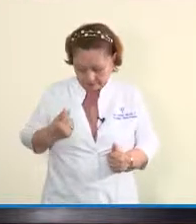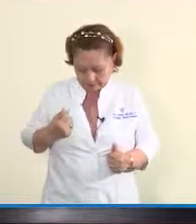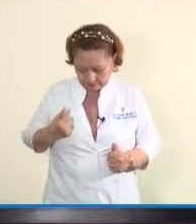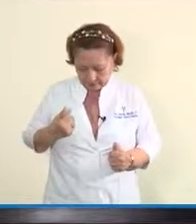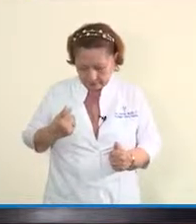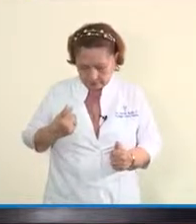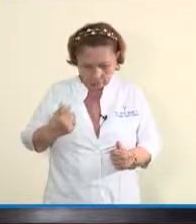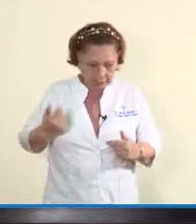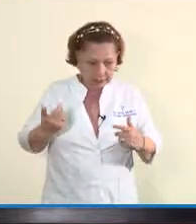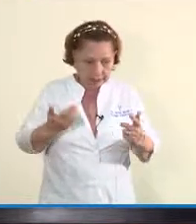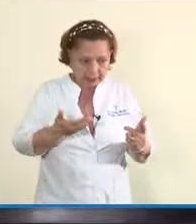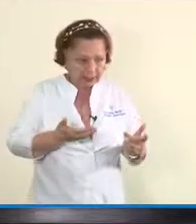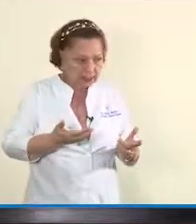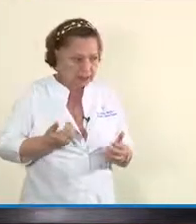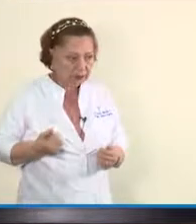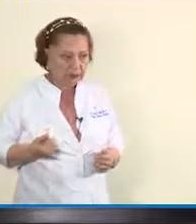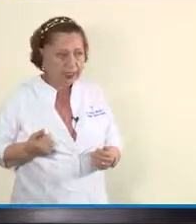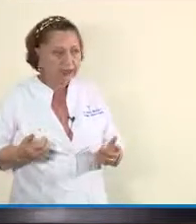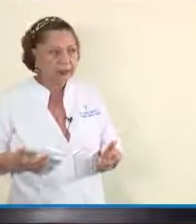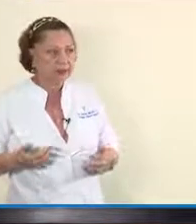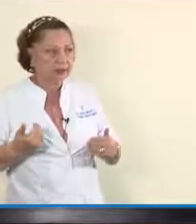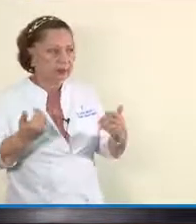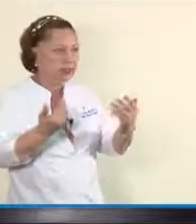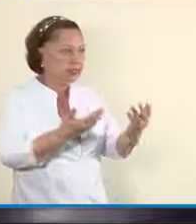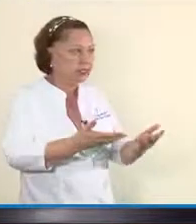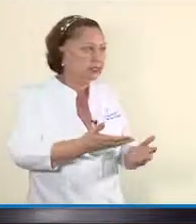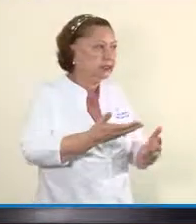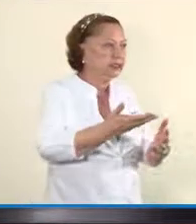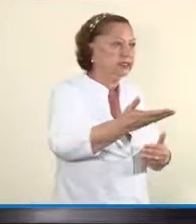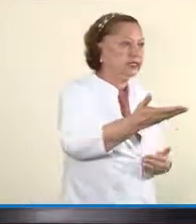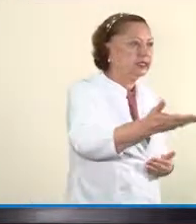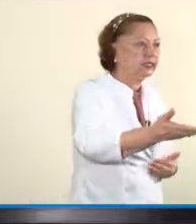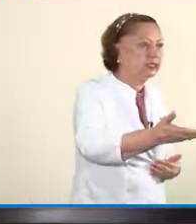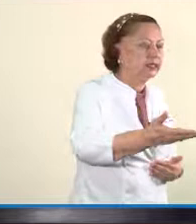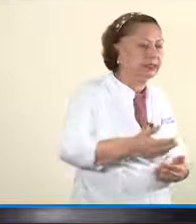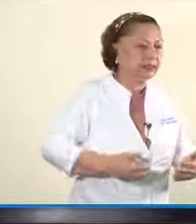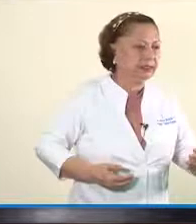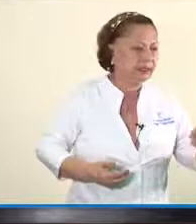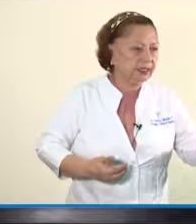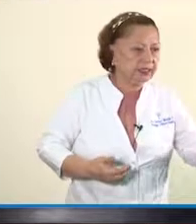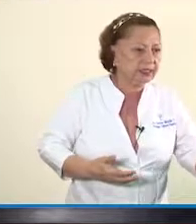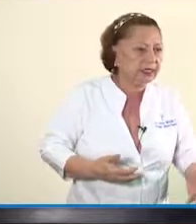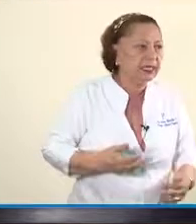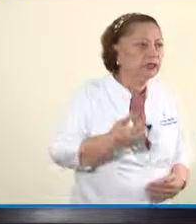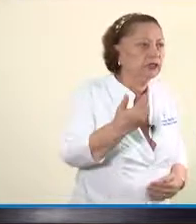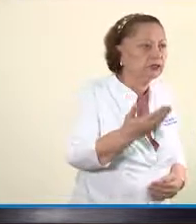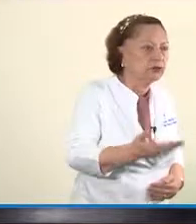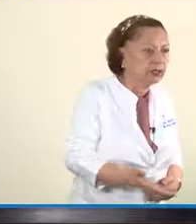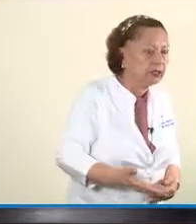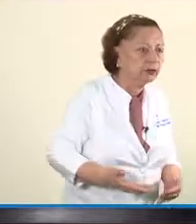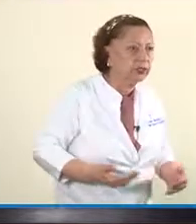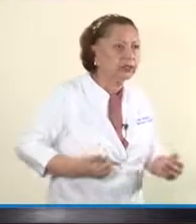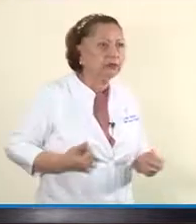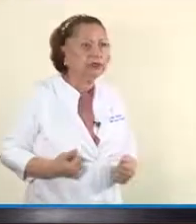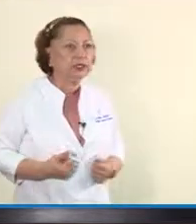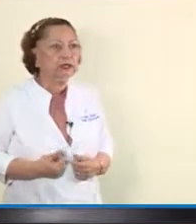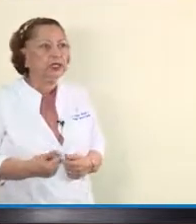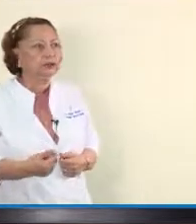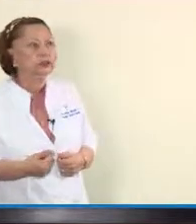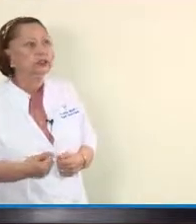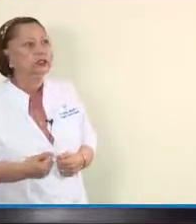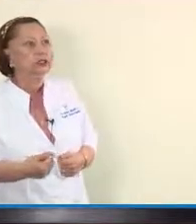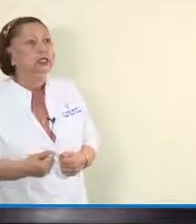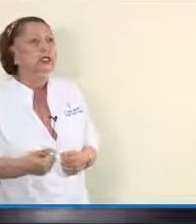decir, puedes estar tranquilo en tu casa, de repente entran y tratan de hacerte daño, de robarte lo que te ha